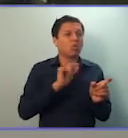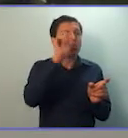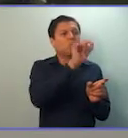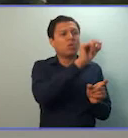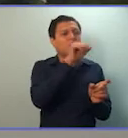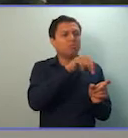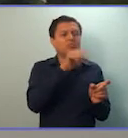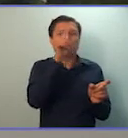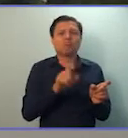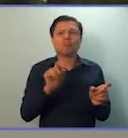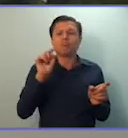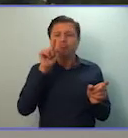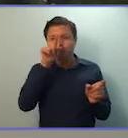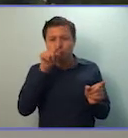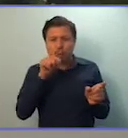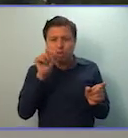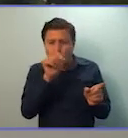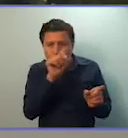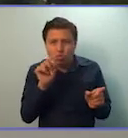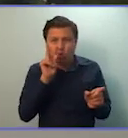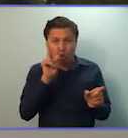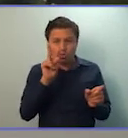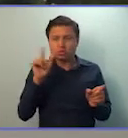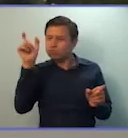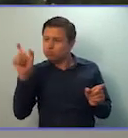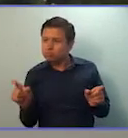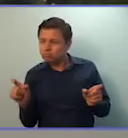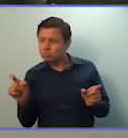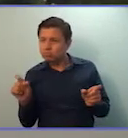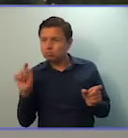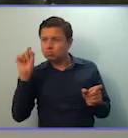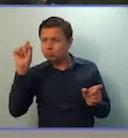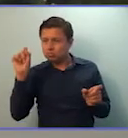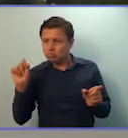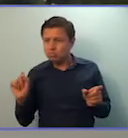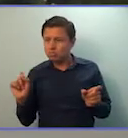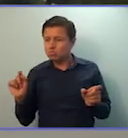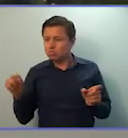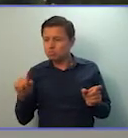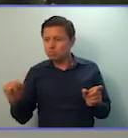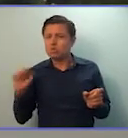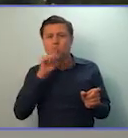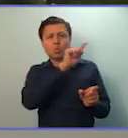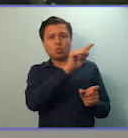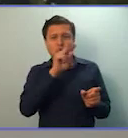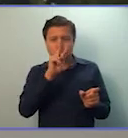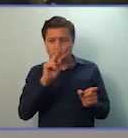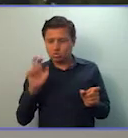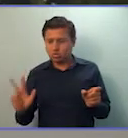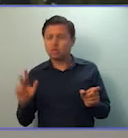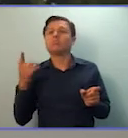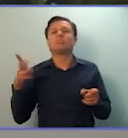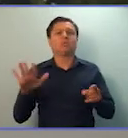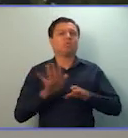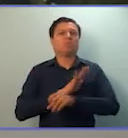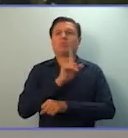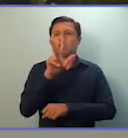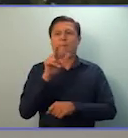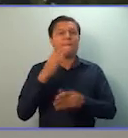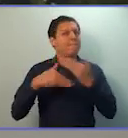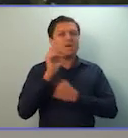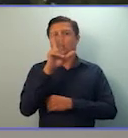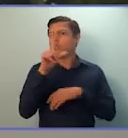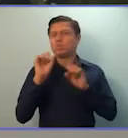que kiko compite y eso será como el mínimo de marca que yo puedo hacer en el departamento de morazán porque en el departamento de población